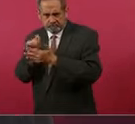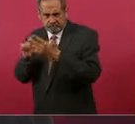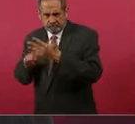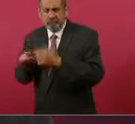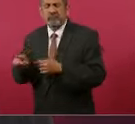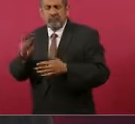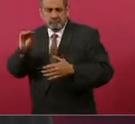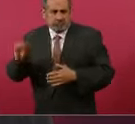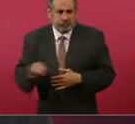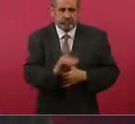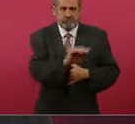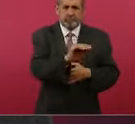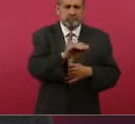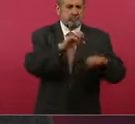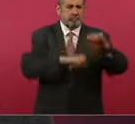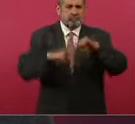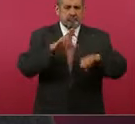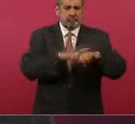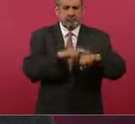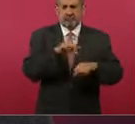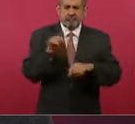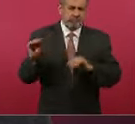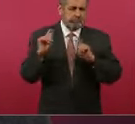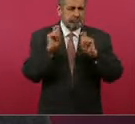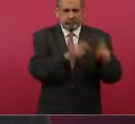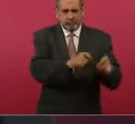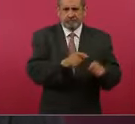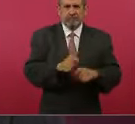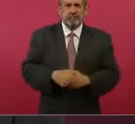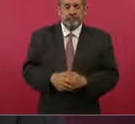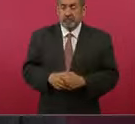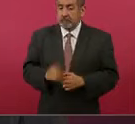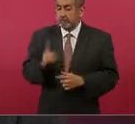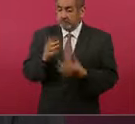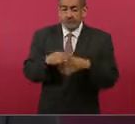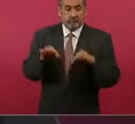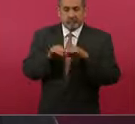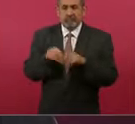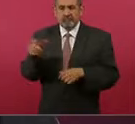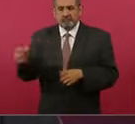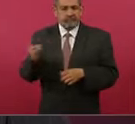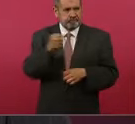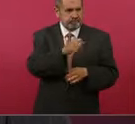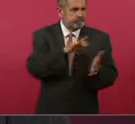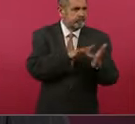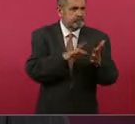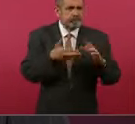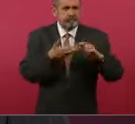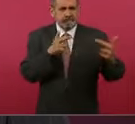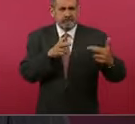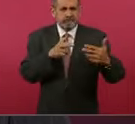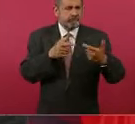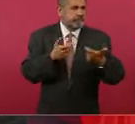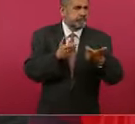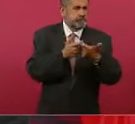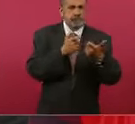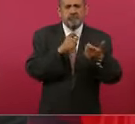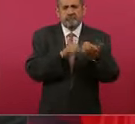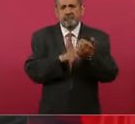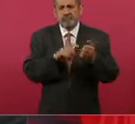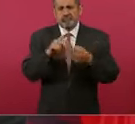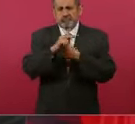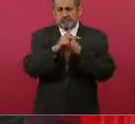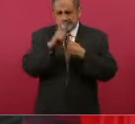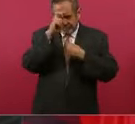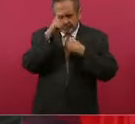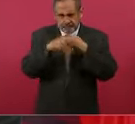va a esa misión. Nos importa mucho fortalecer las relaciones con los países